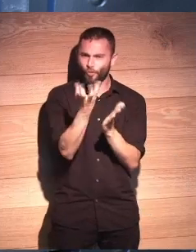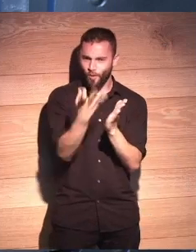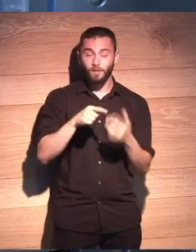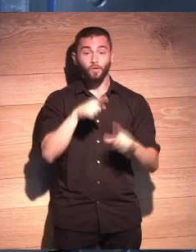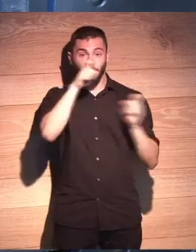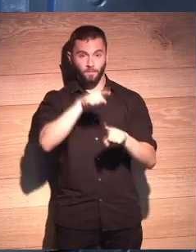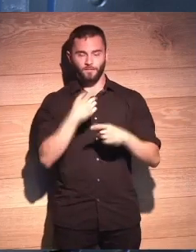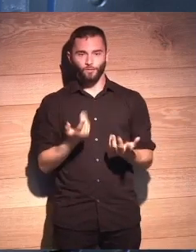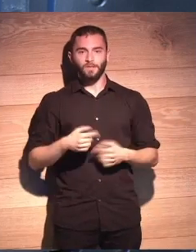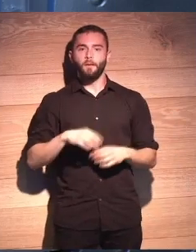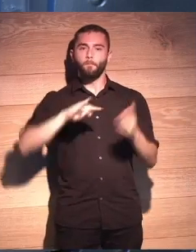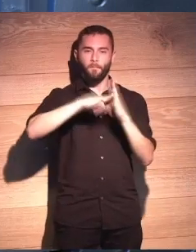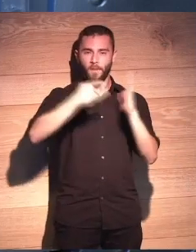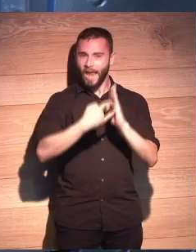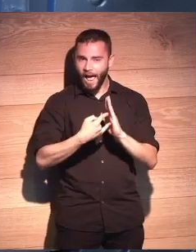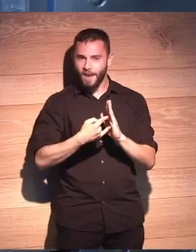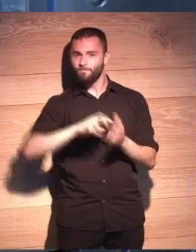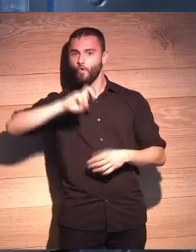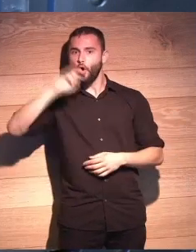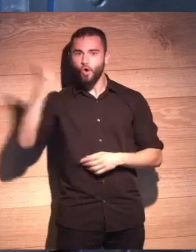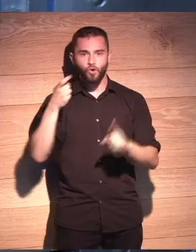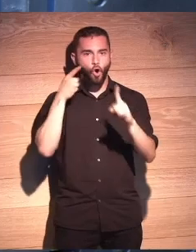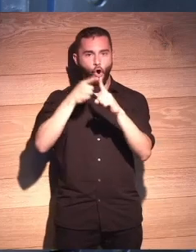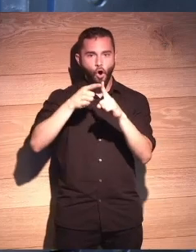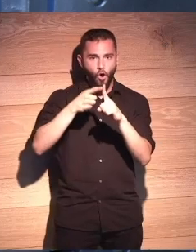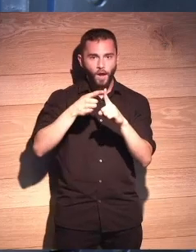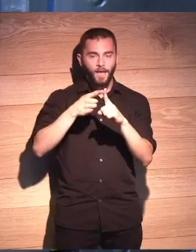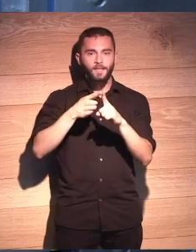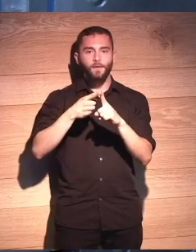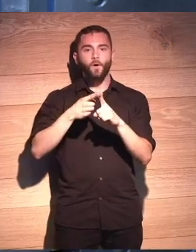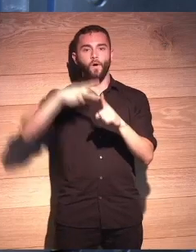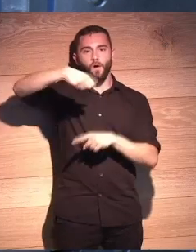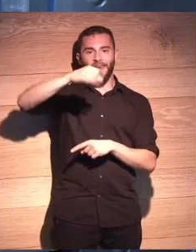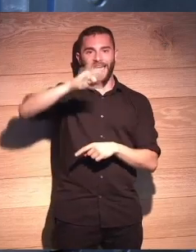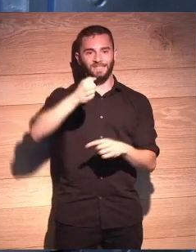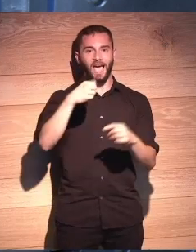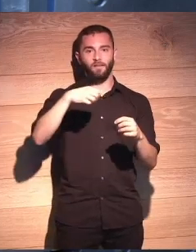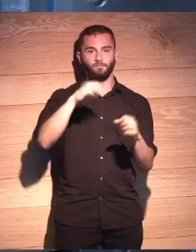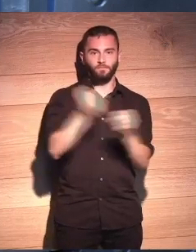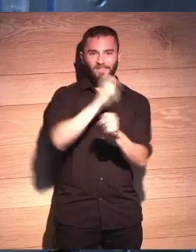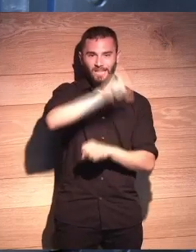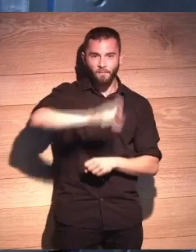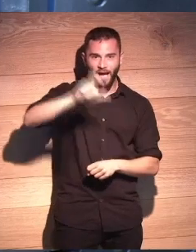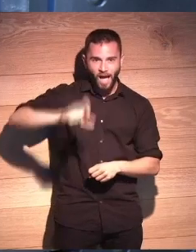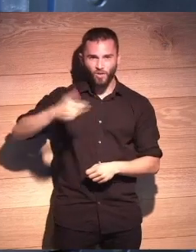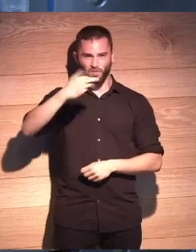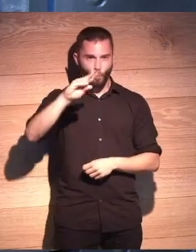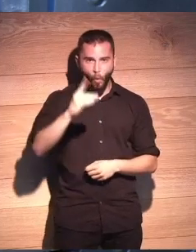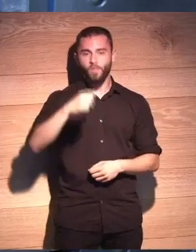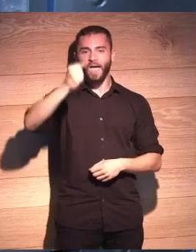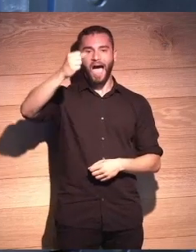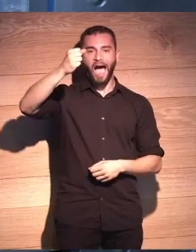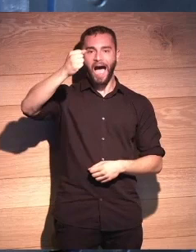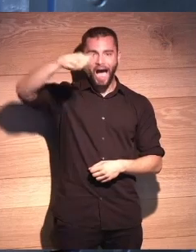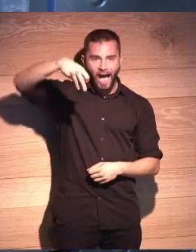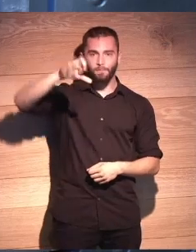oye, ¿había un plan B para los astronautas? Para Buzz, para Aldrin y para Armstrong. Porque yo siempre pensé,